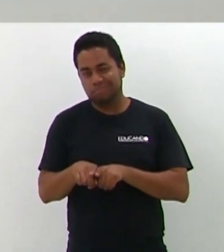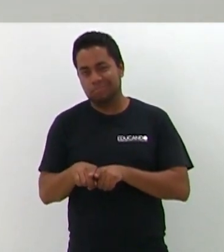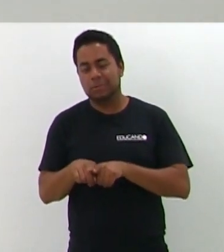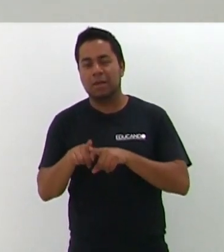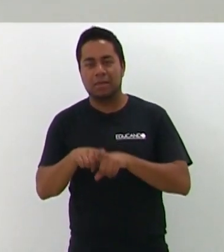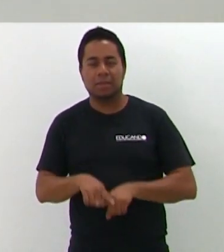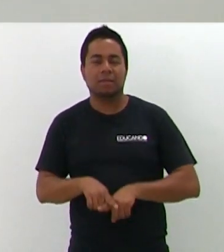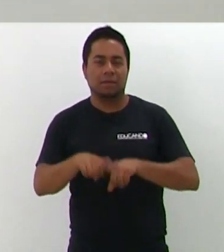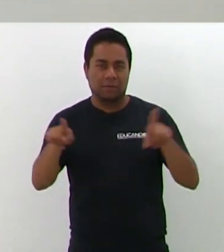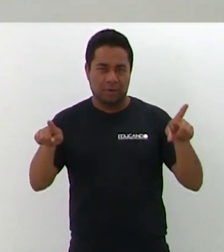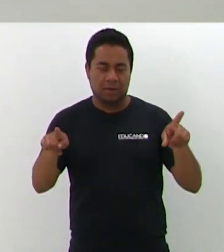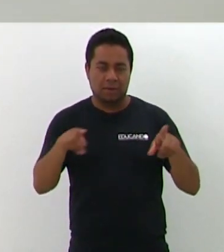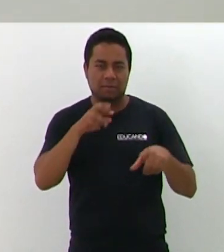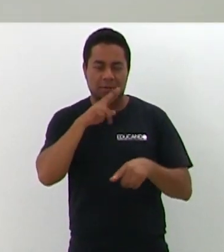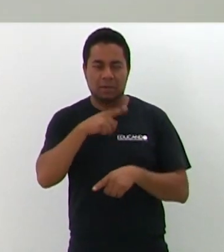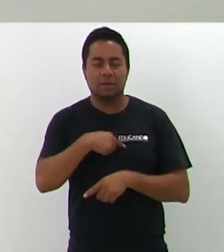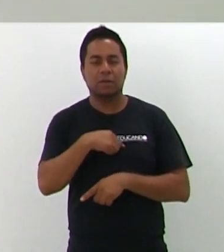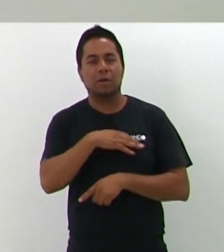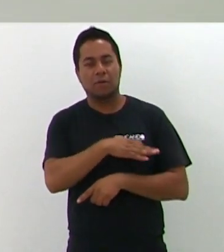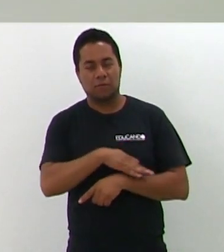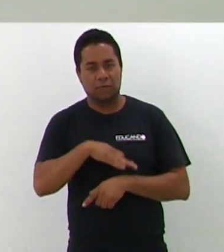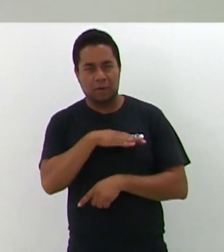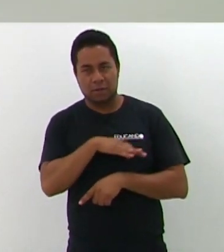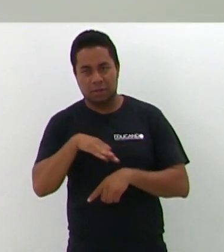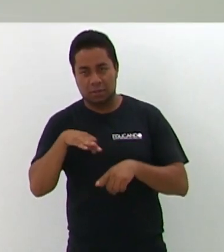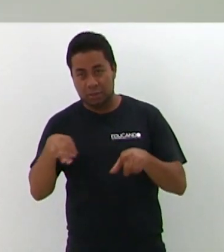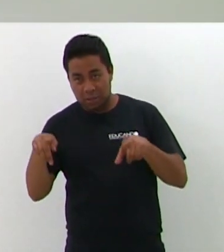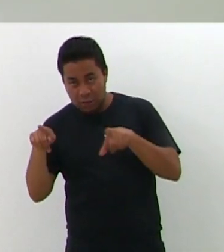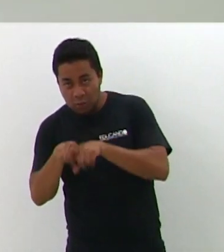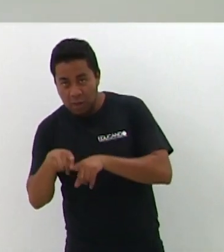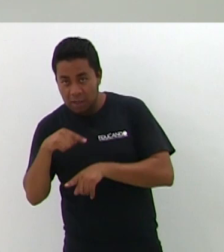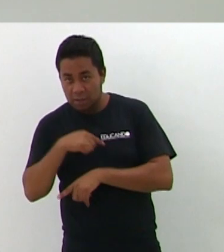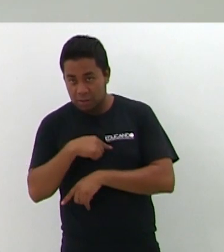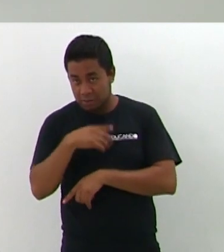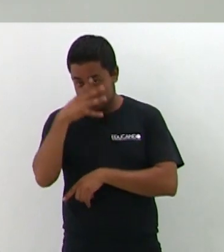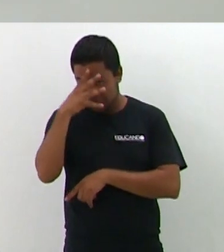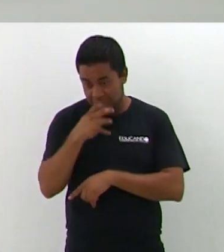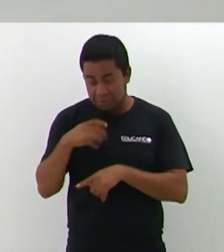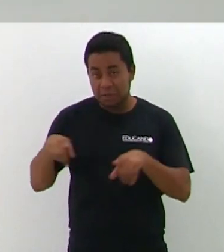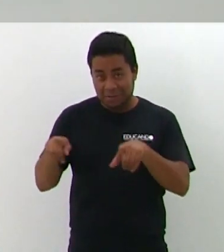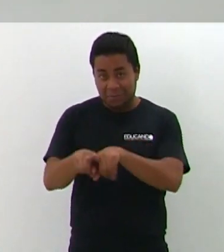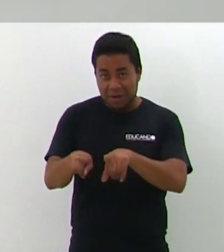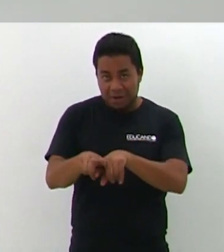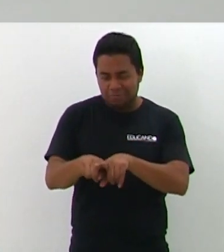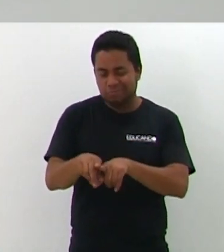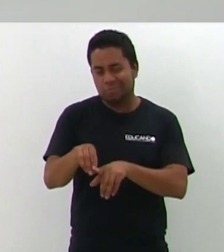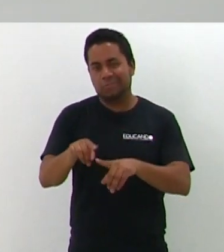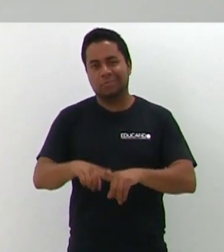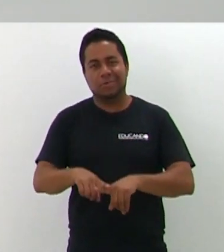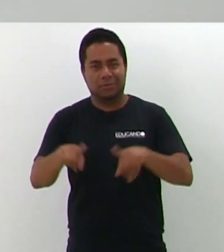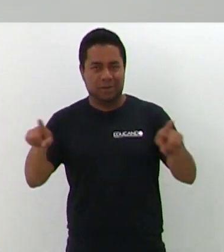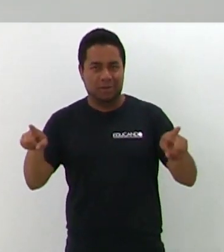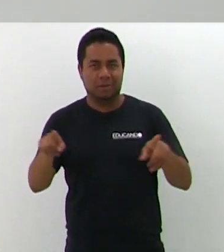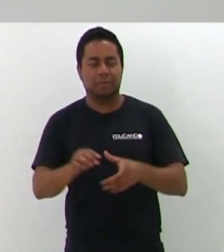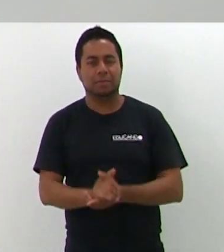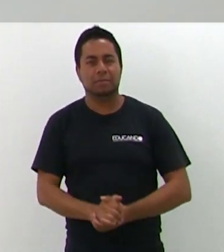Feliz, ¿verdad? Yo estoy feliz y no es lo mismo que dijera yo estoy triste.